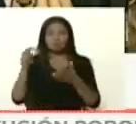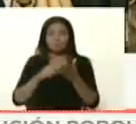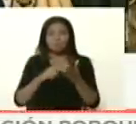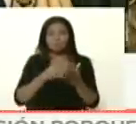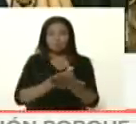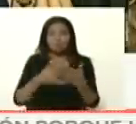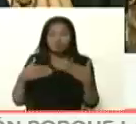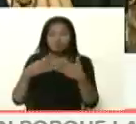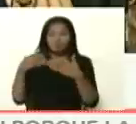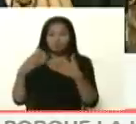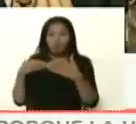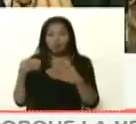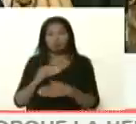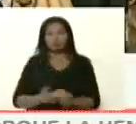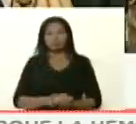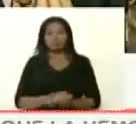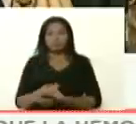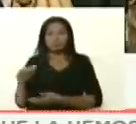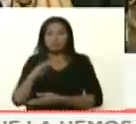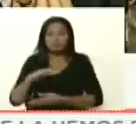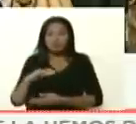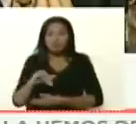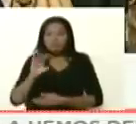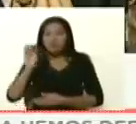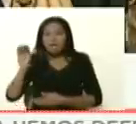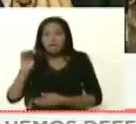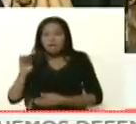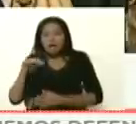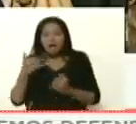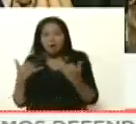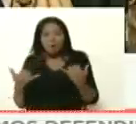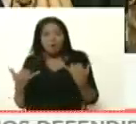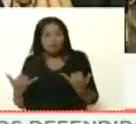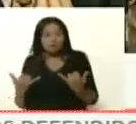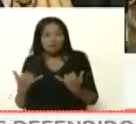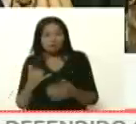2.000 millones de dólares. ¿De dónde saca un país